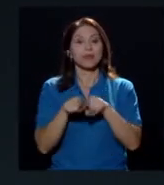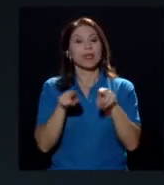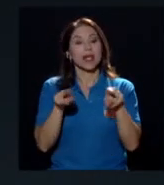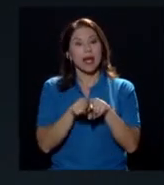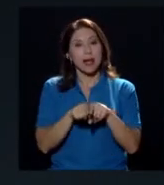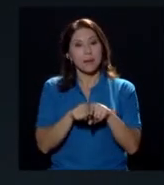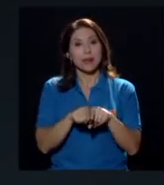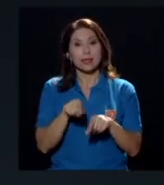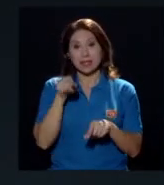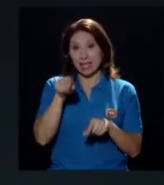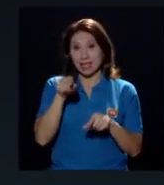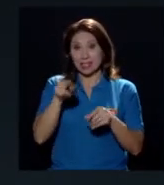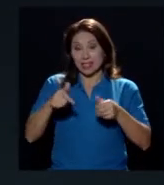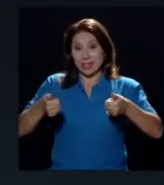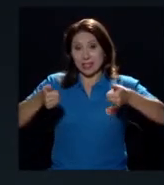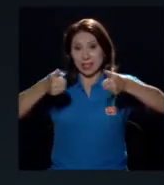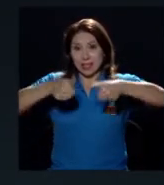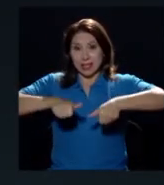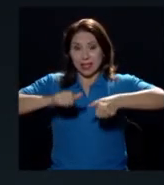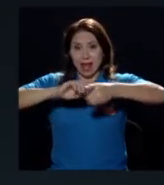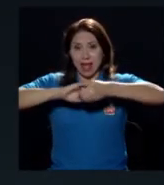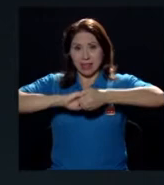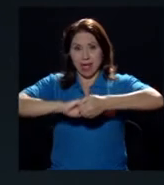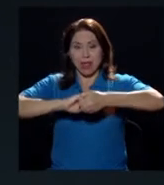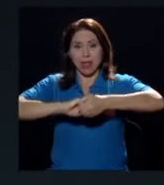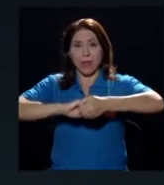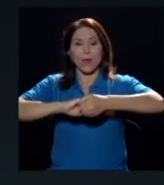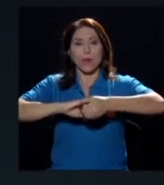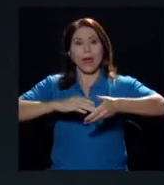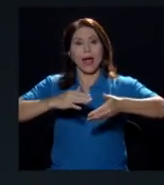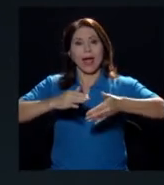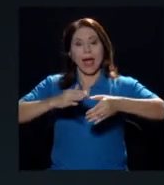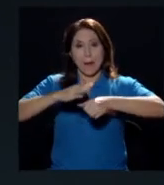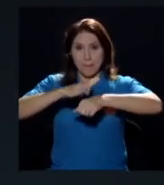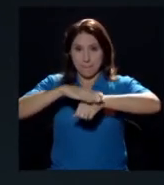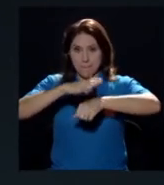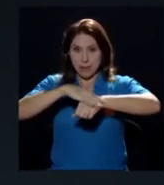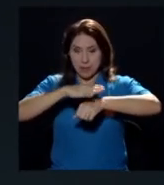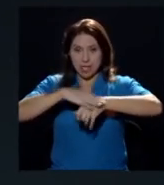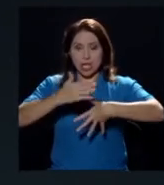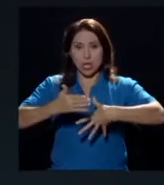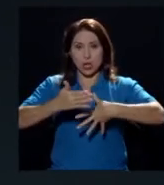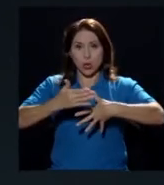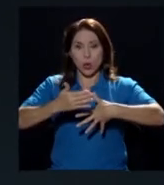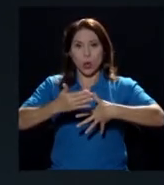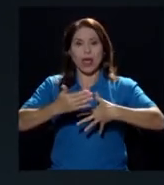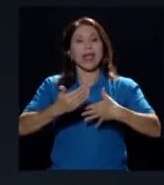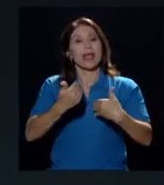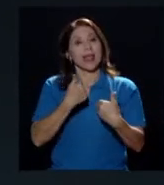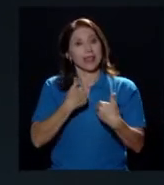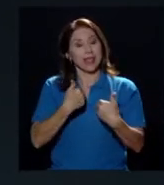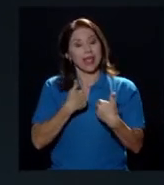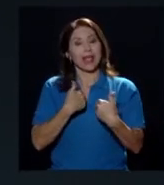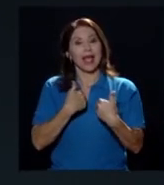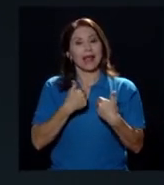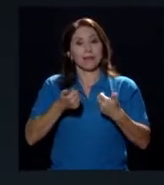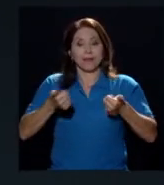tratado ha permitido que tengan tratados de libre comercio